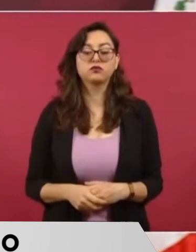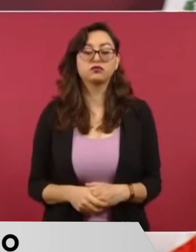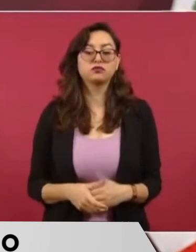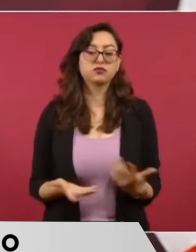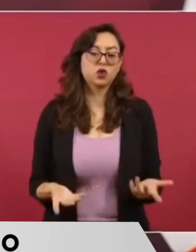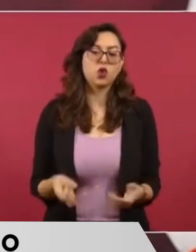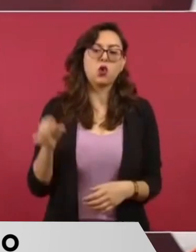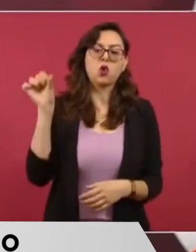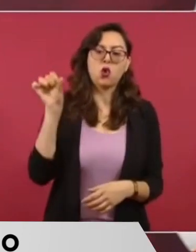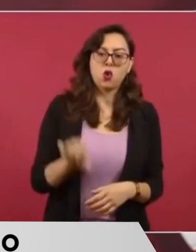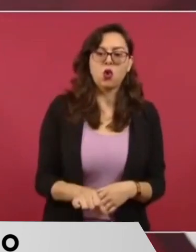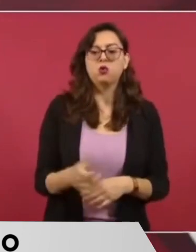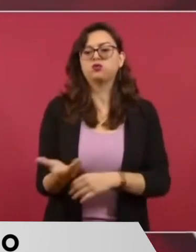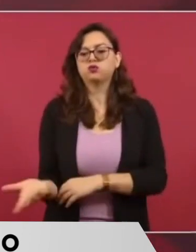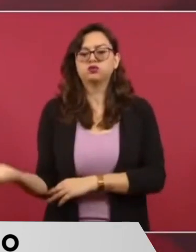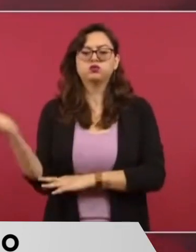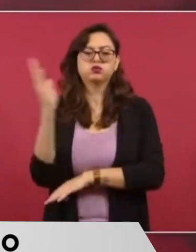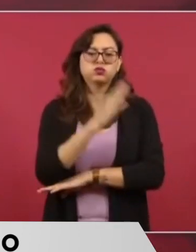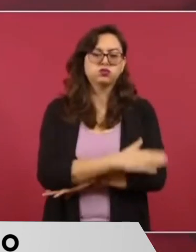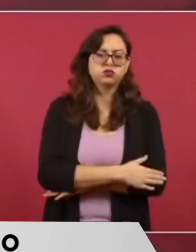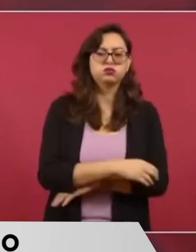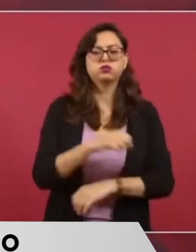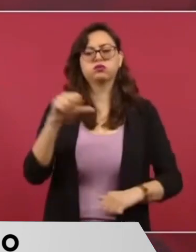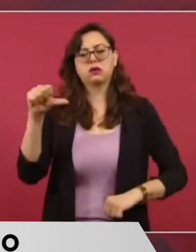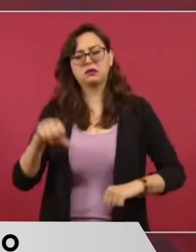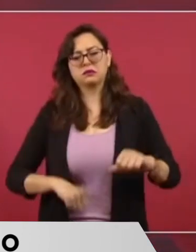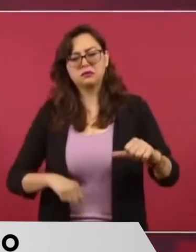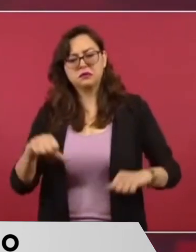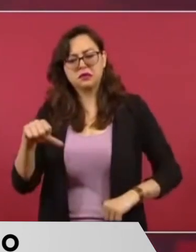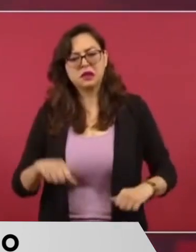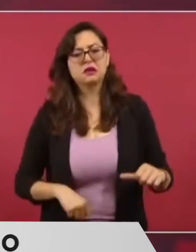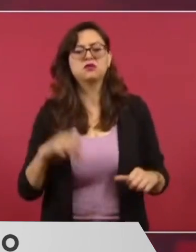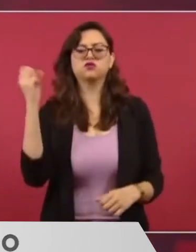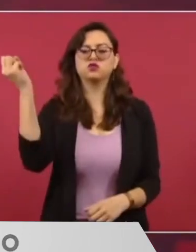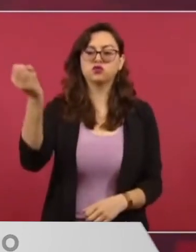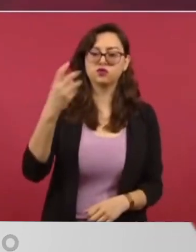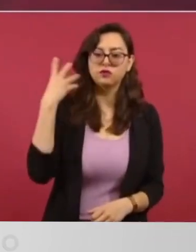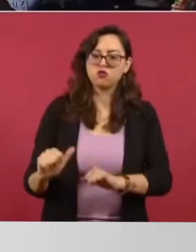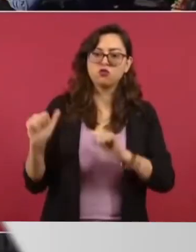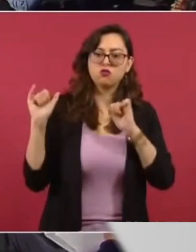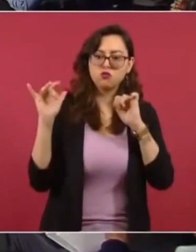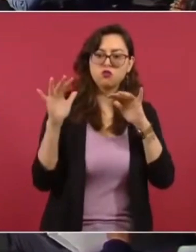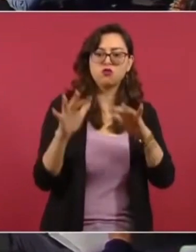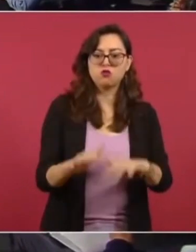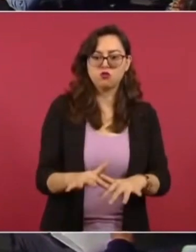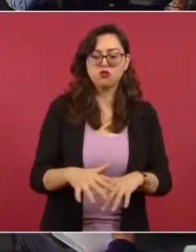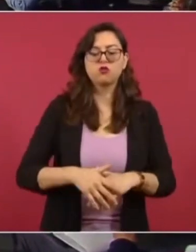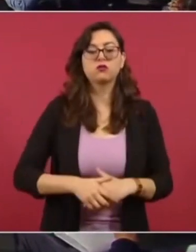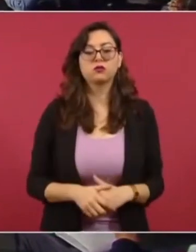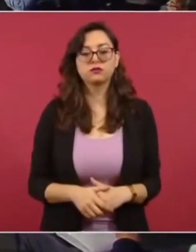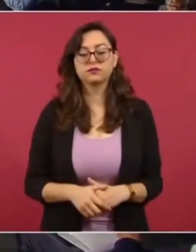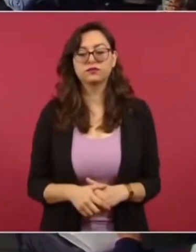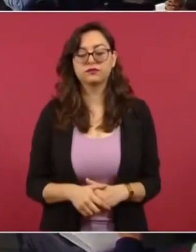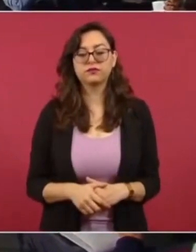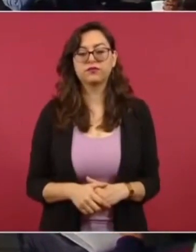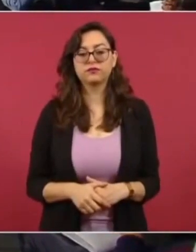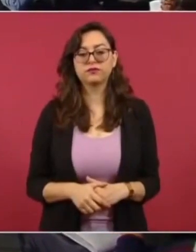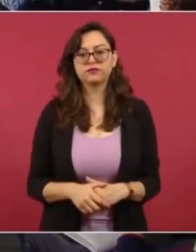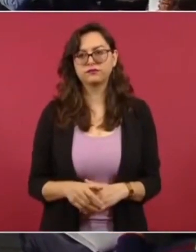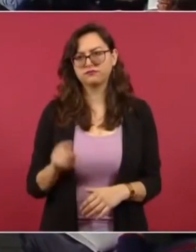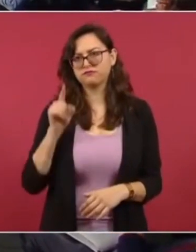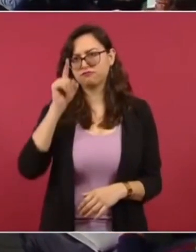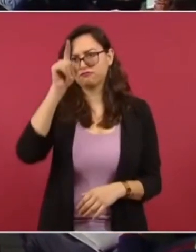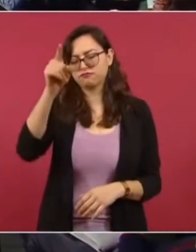reuniones, nos vamos a encontrar aquí con mujeres en patio central del